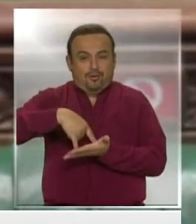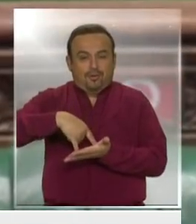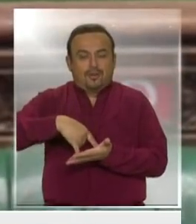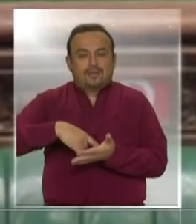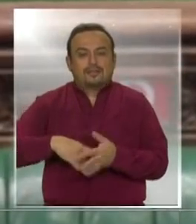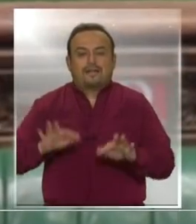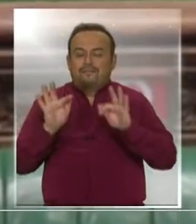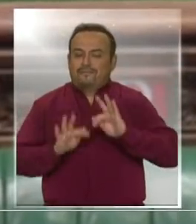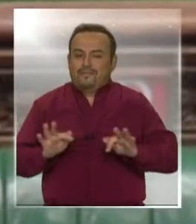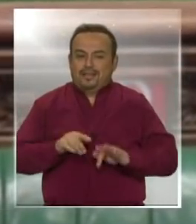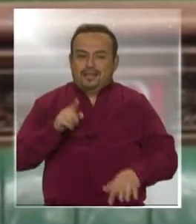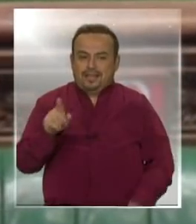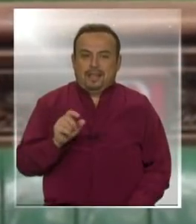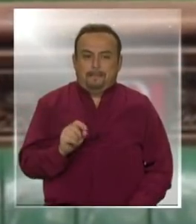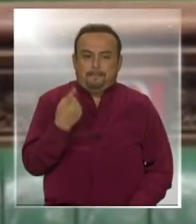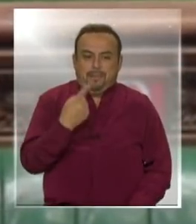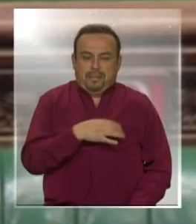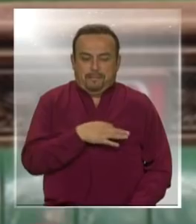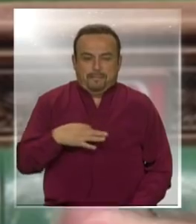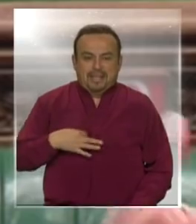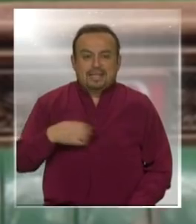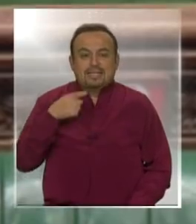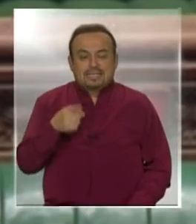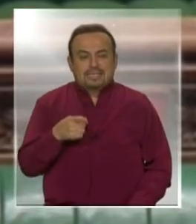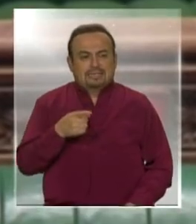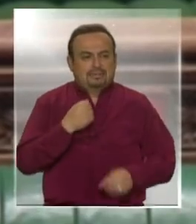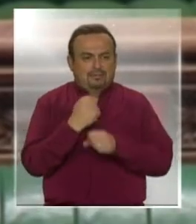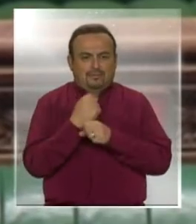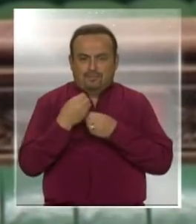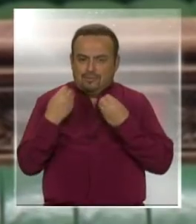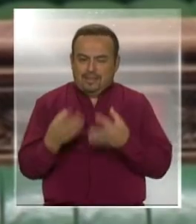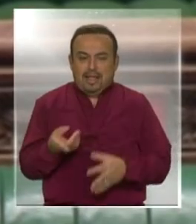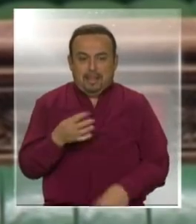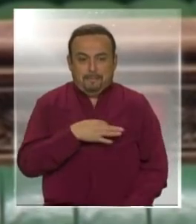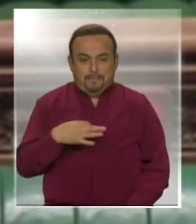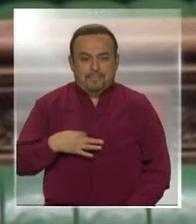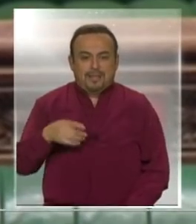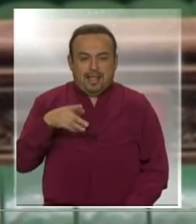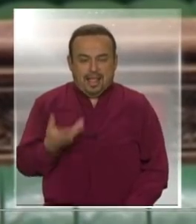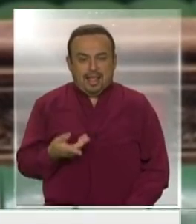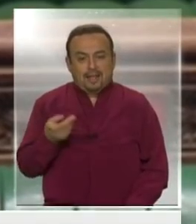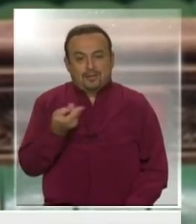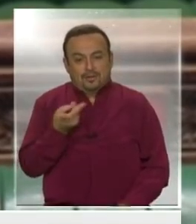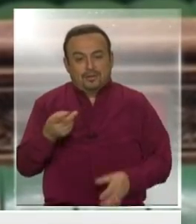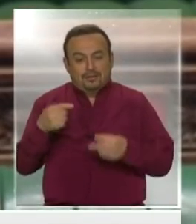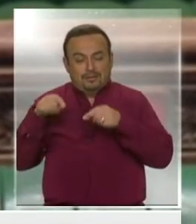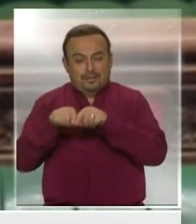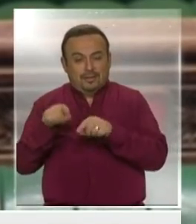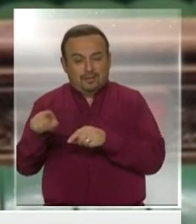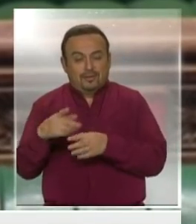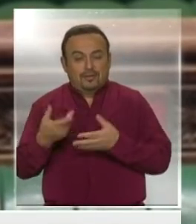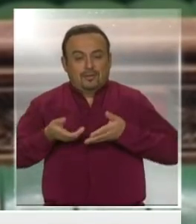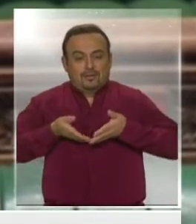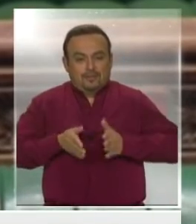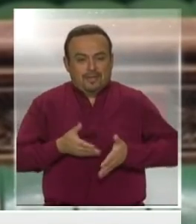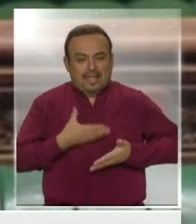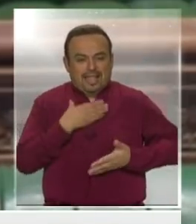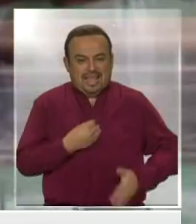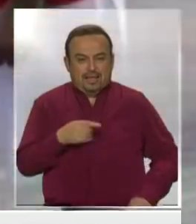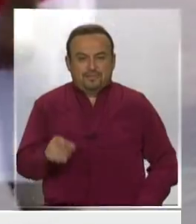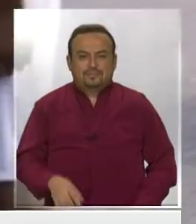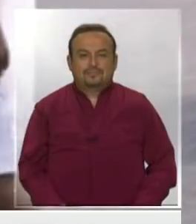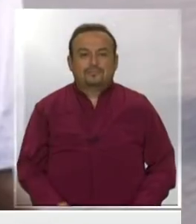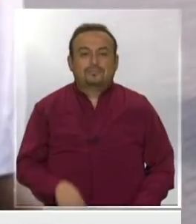Mis felicitaciones y las felicitaciones del Partido Laborista al primer ministro y a Carrie Simmons por el nacimiento de su bebé.